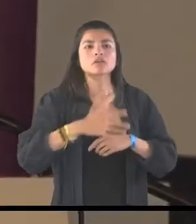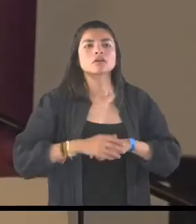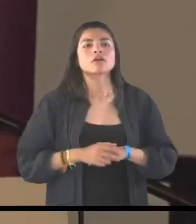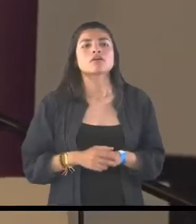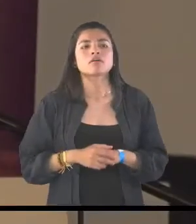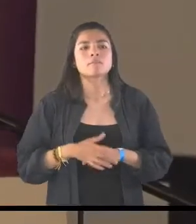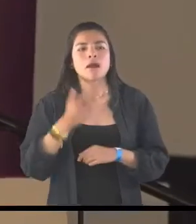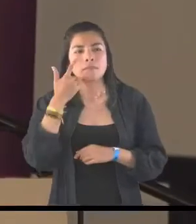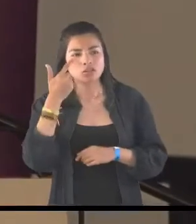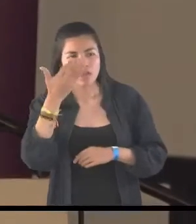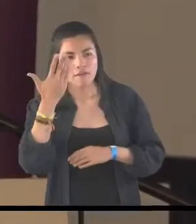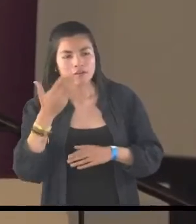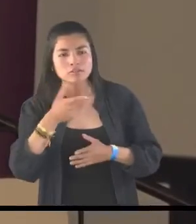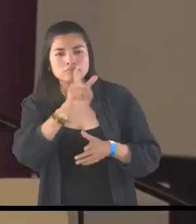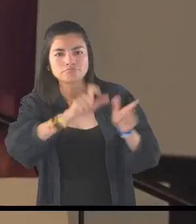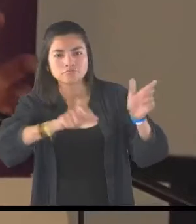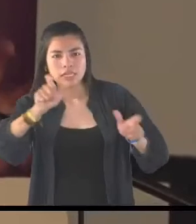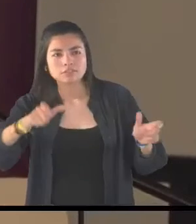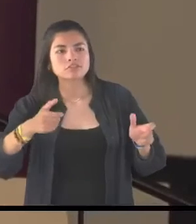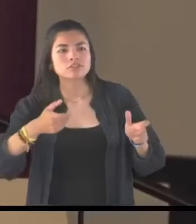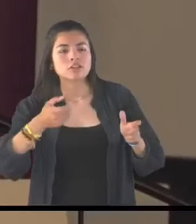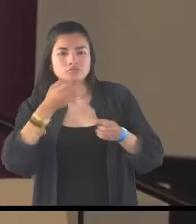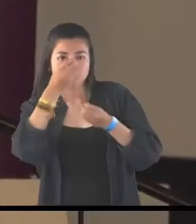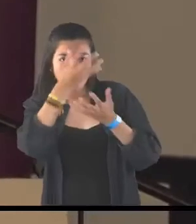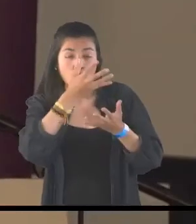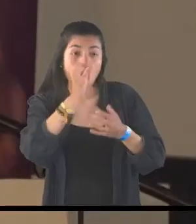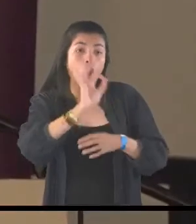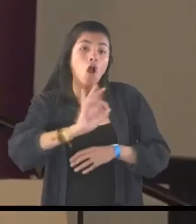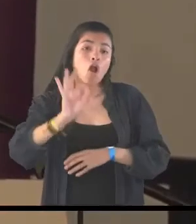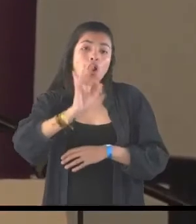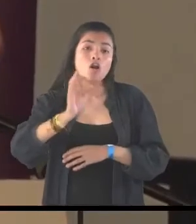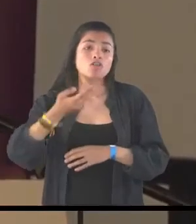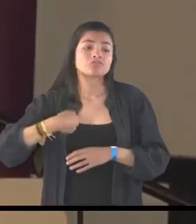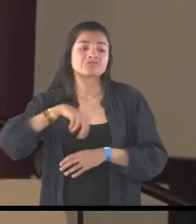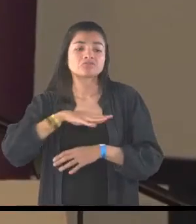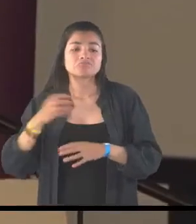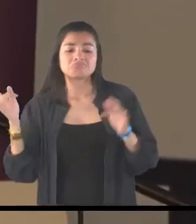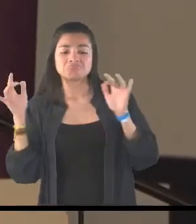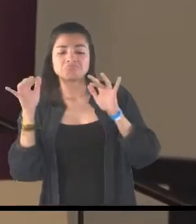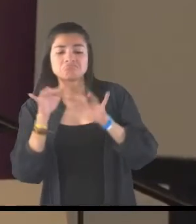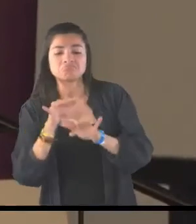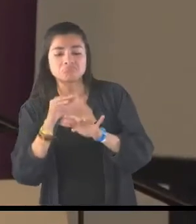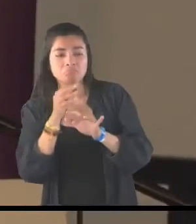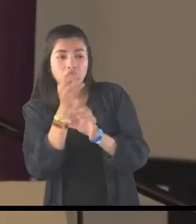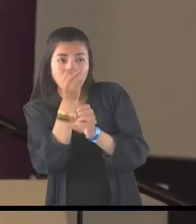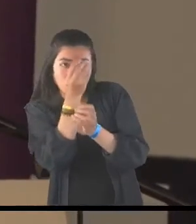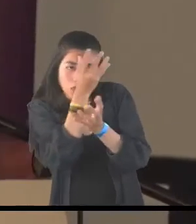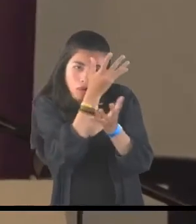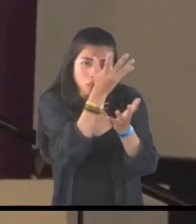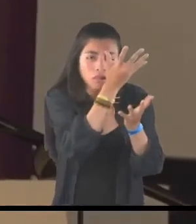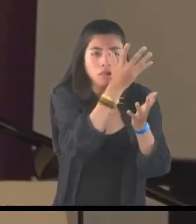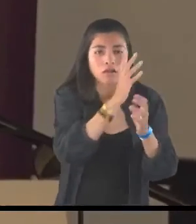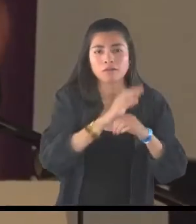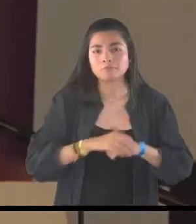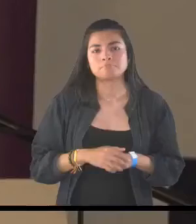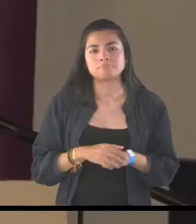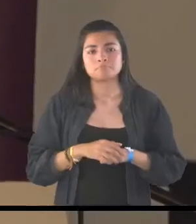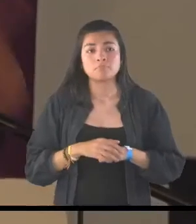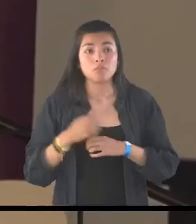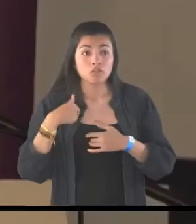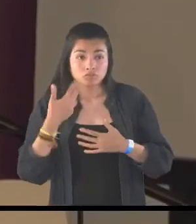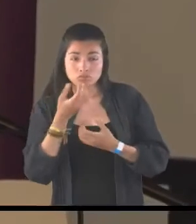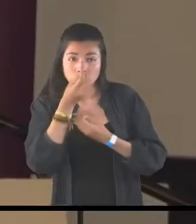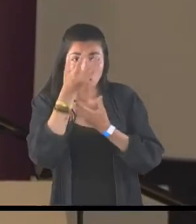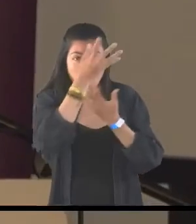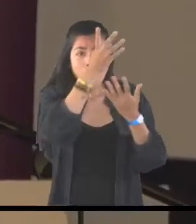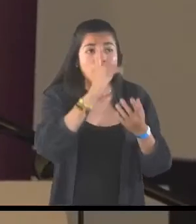es el pueblo, si el pueblo es el que manda, o solo somos una multitud de siervos anónimos. No somos siervos